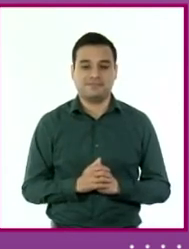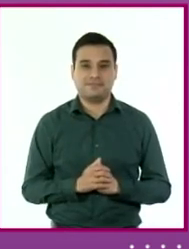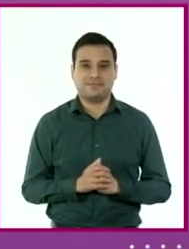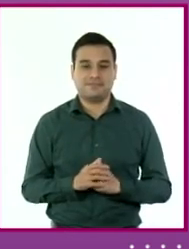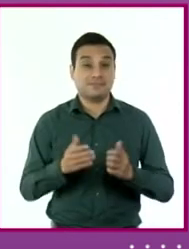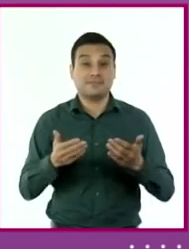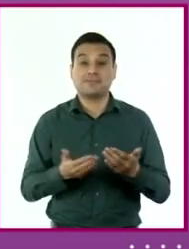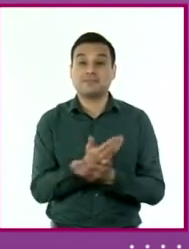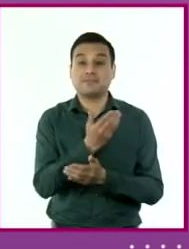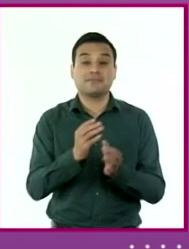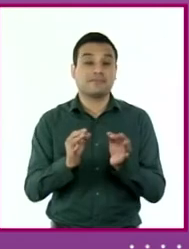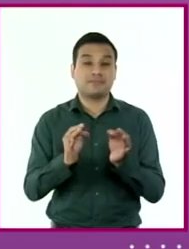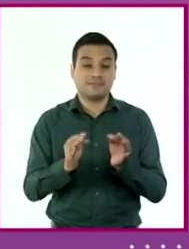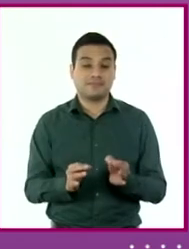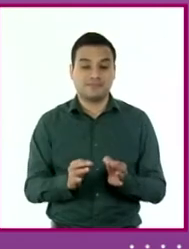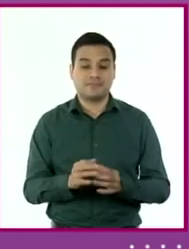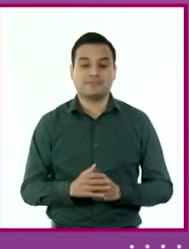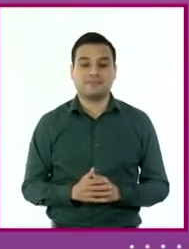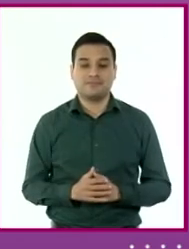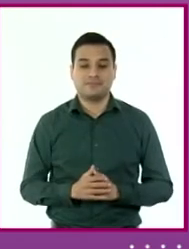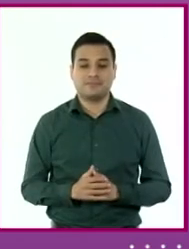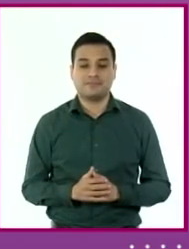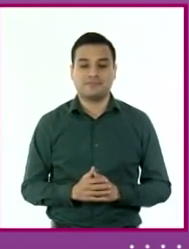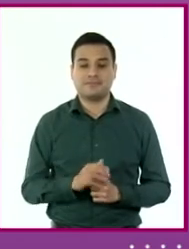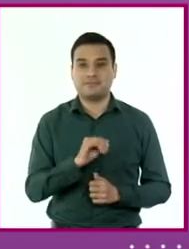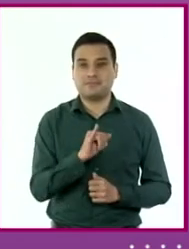4567 89. Date of birth